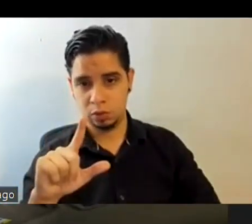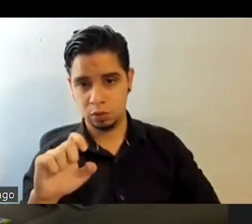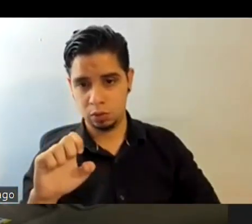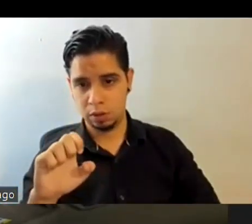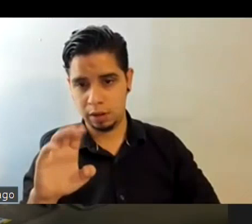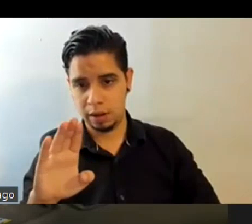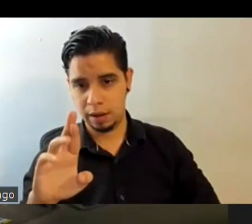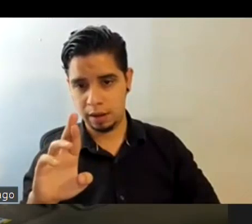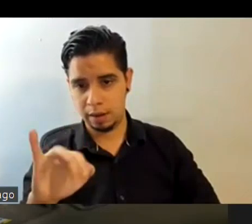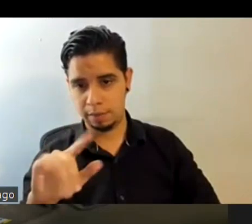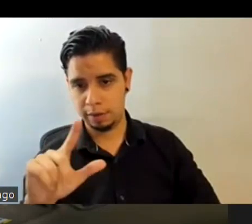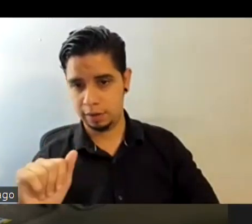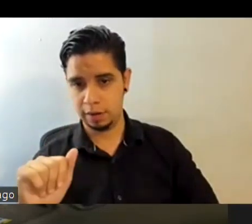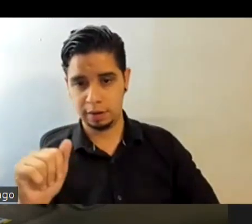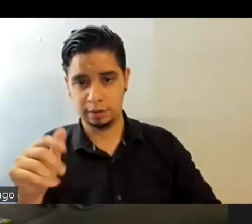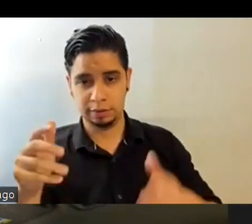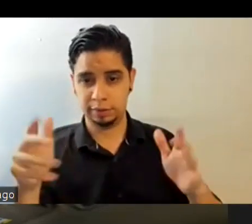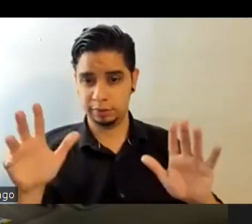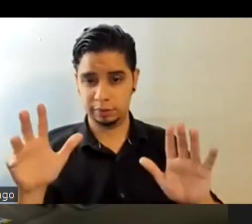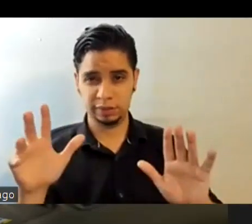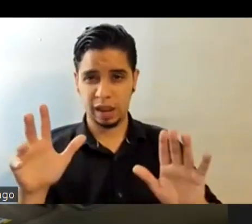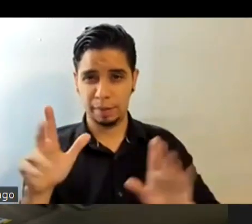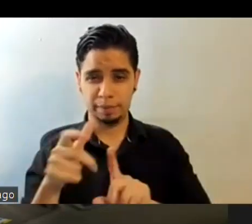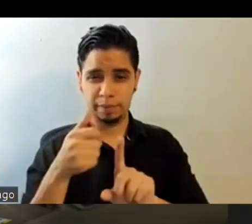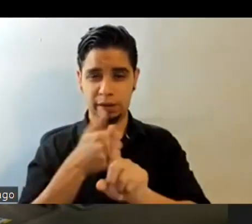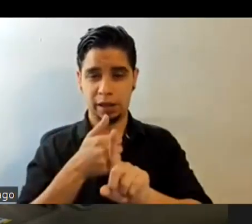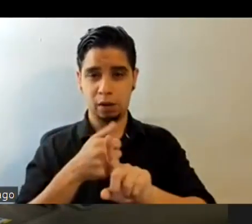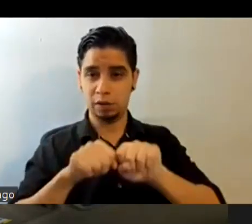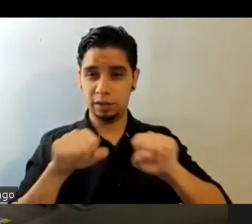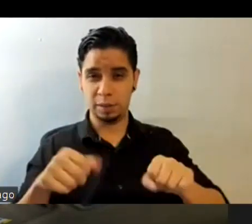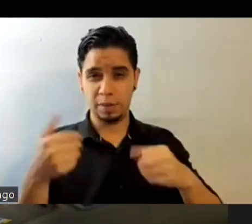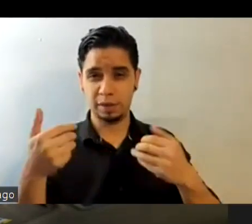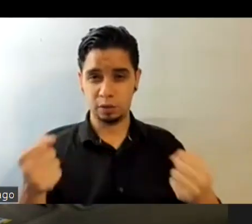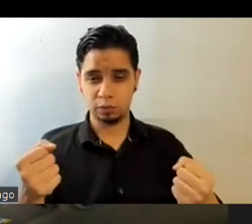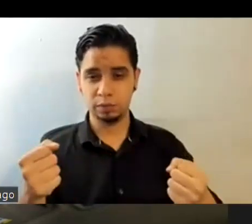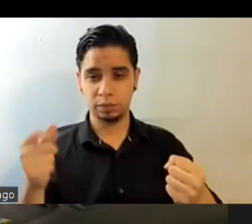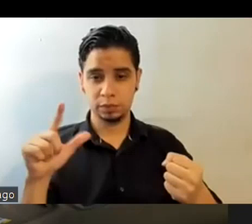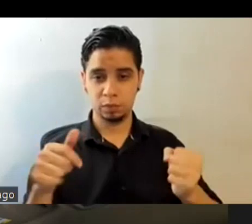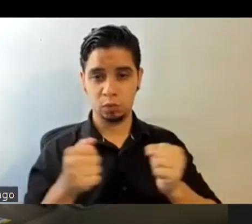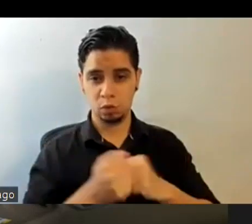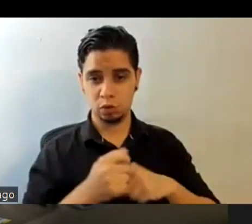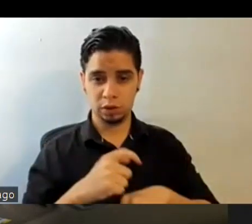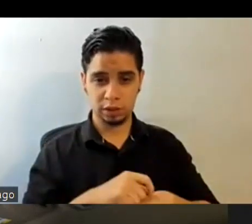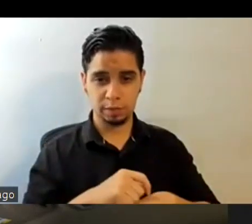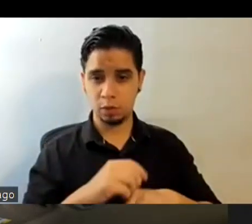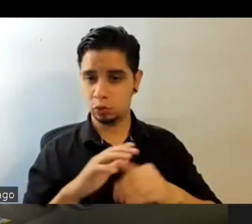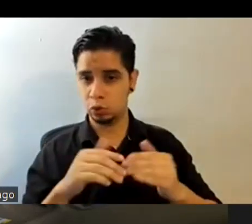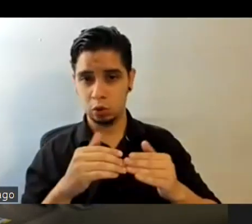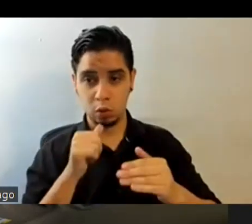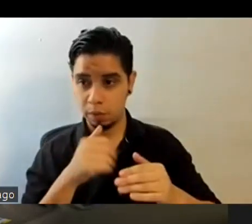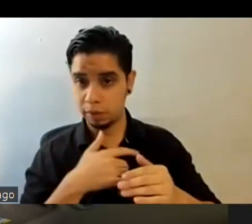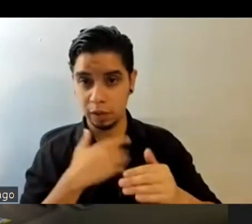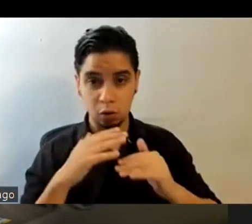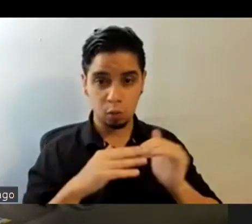empezando por eso ya me atacó el sistema de la salud. Después de eso, toda esta incomodidad, que no